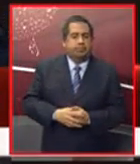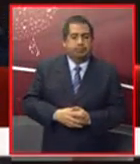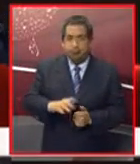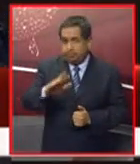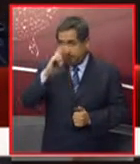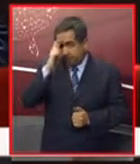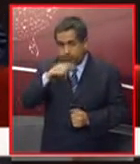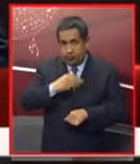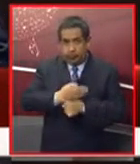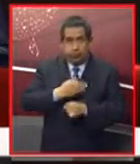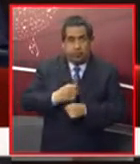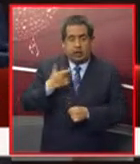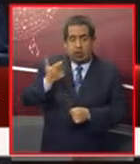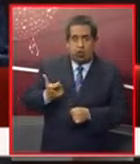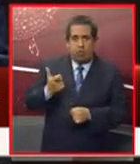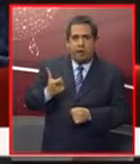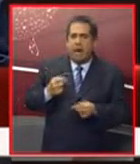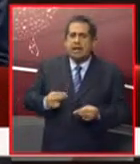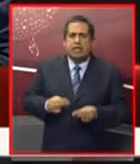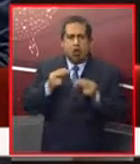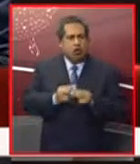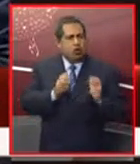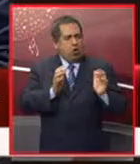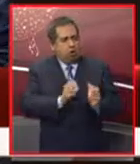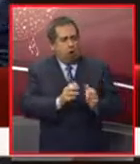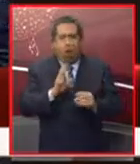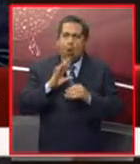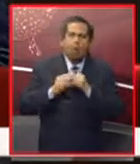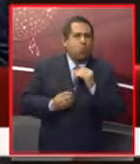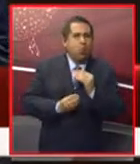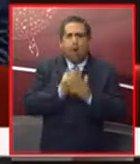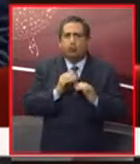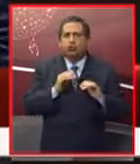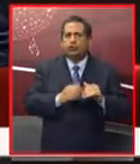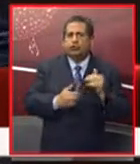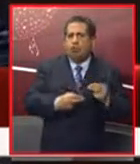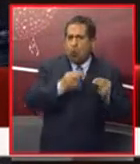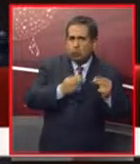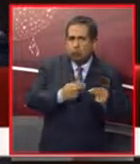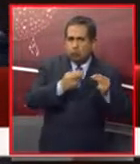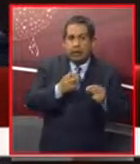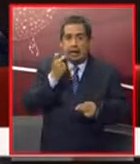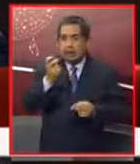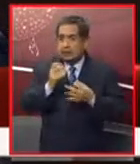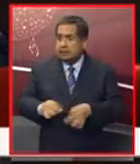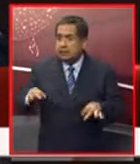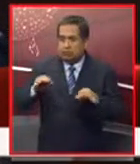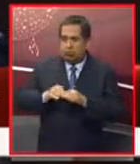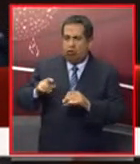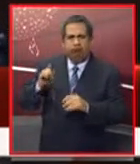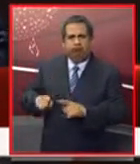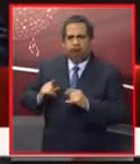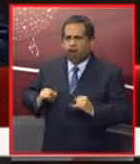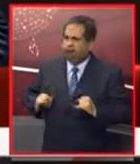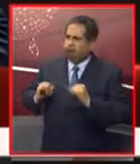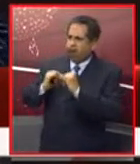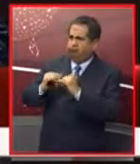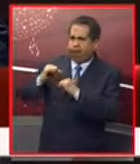nuestra economía predominan los negocios pequeños y los de reciente creación, por lo que es muy importante contar con un